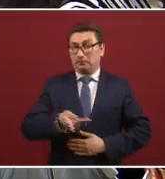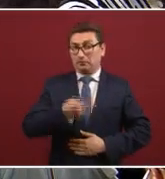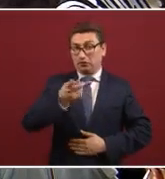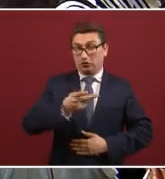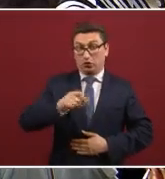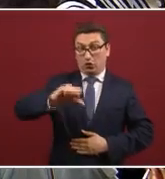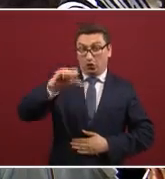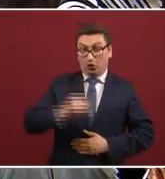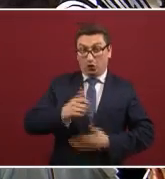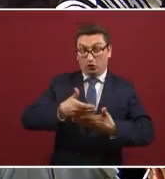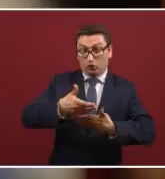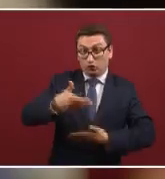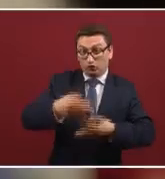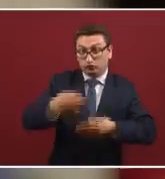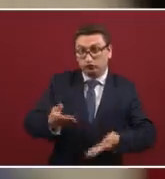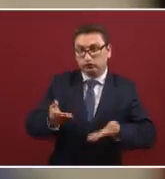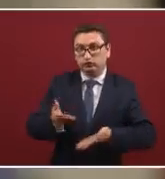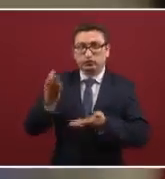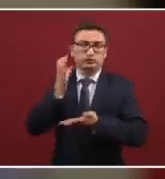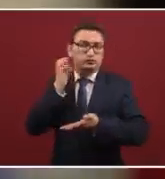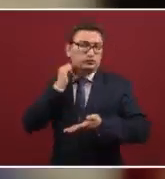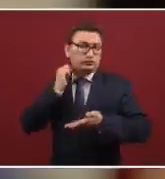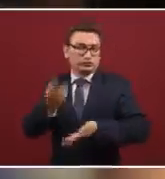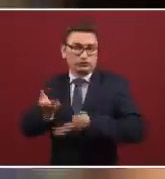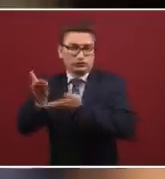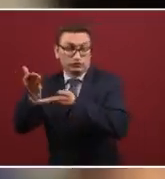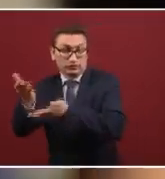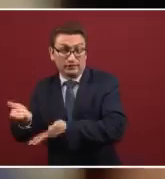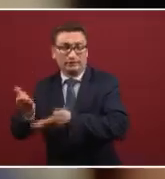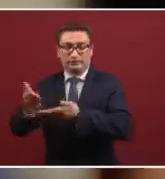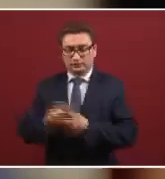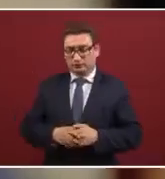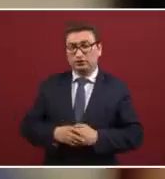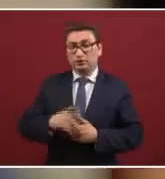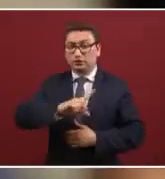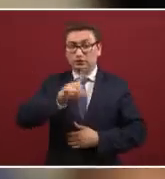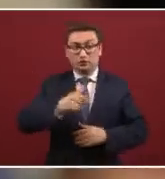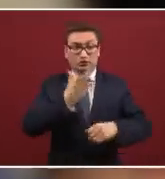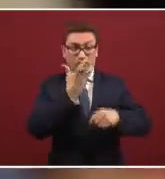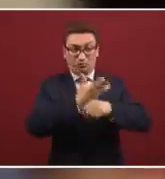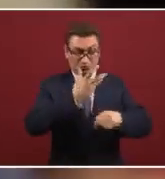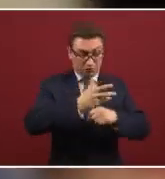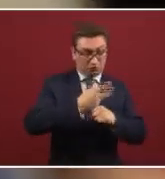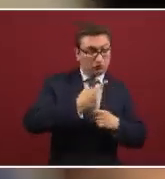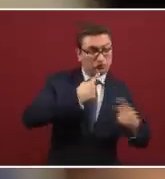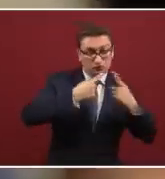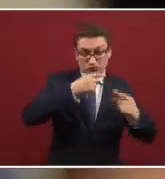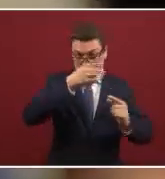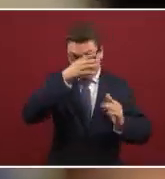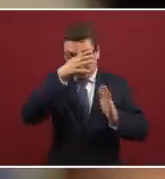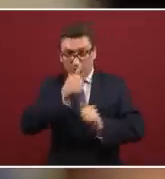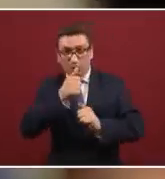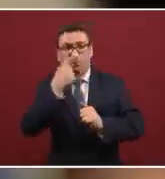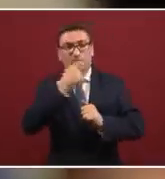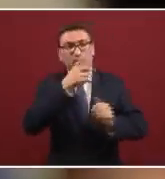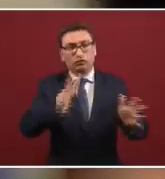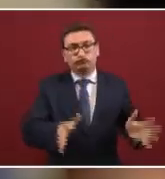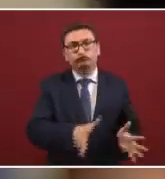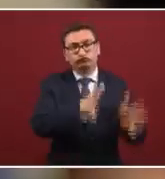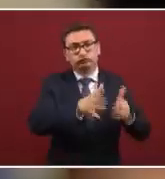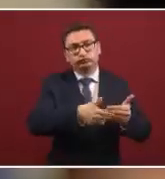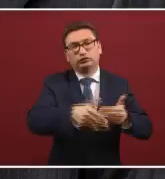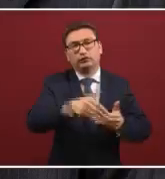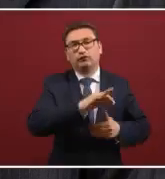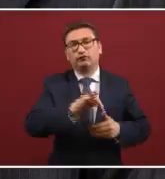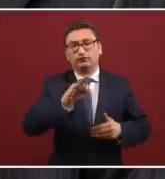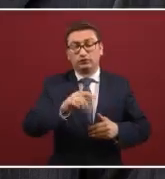una negociación política con el gobierno de Estados Unidos, si había algún acuerdo para que se impulse en esta fecha y si hay también el compromiso del